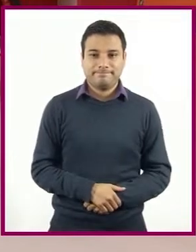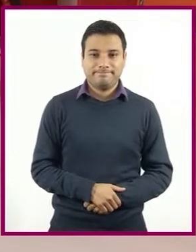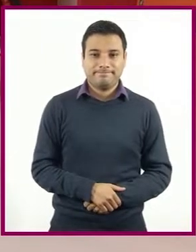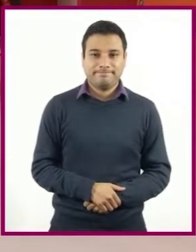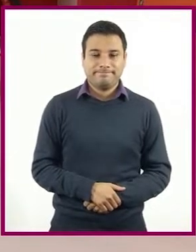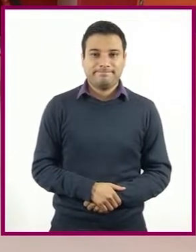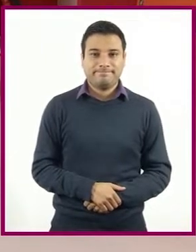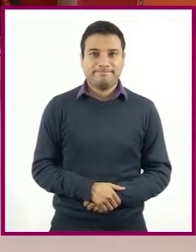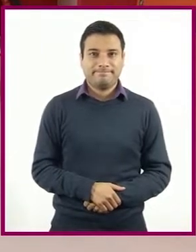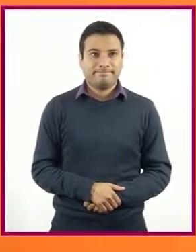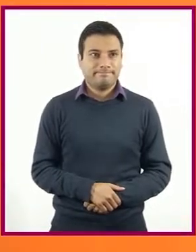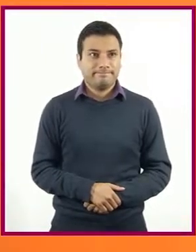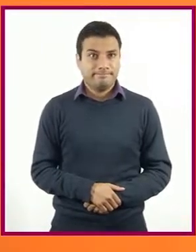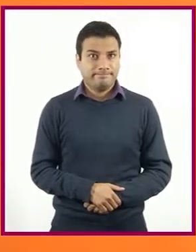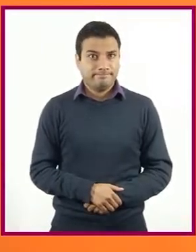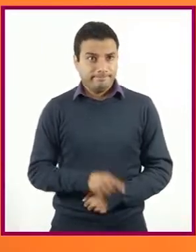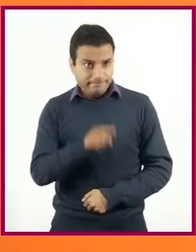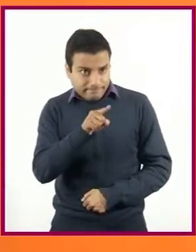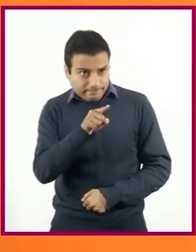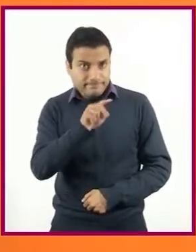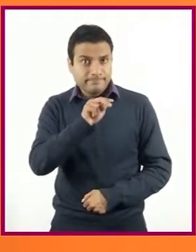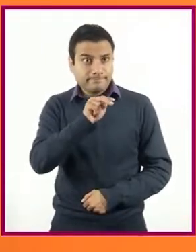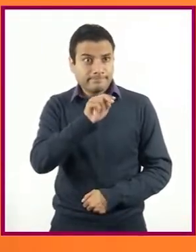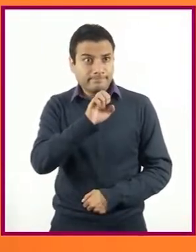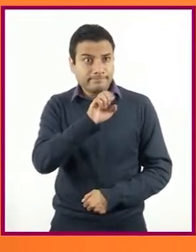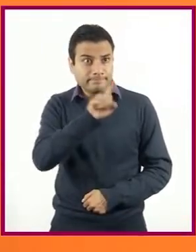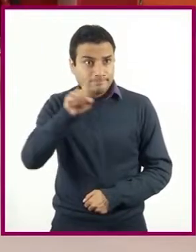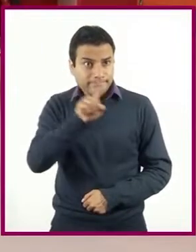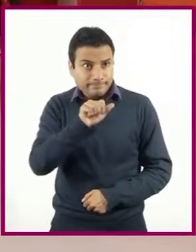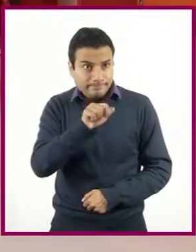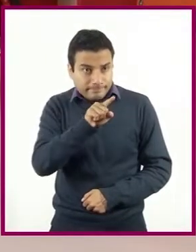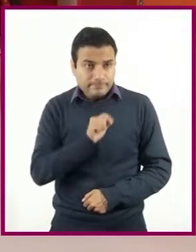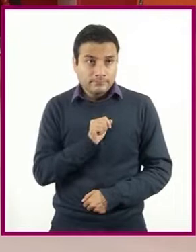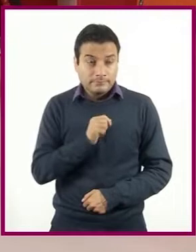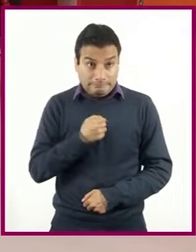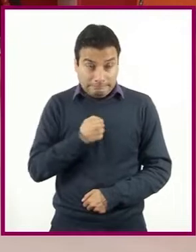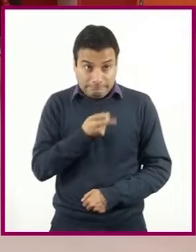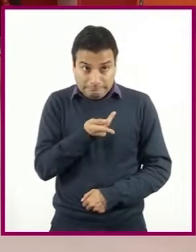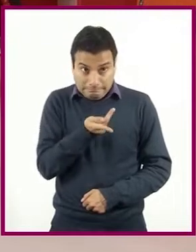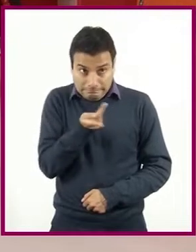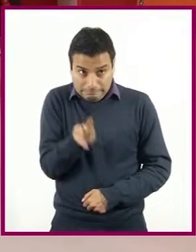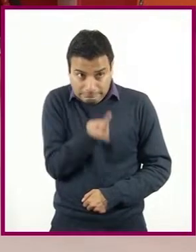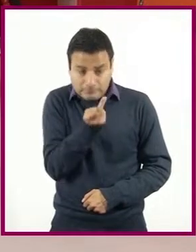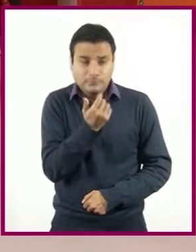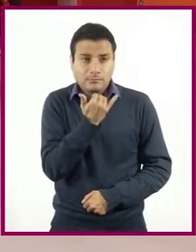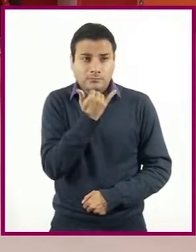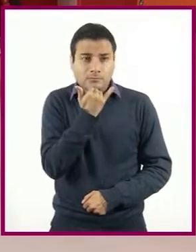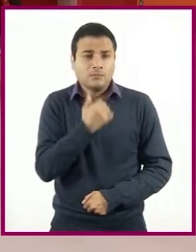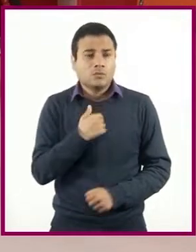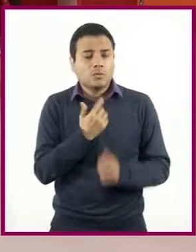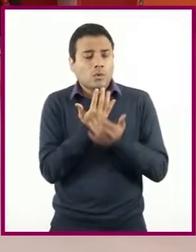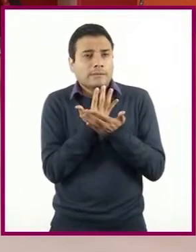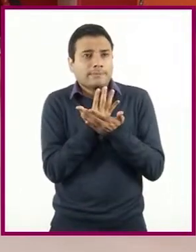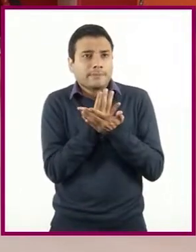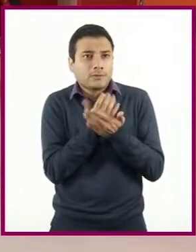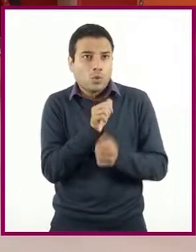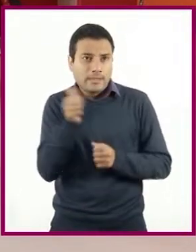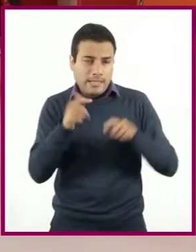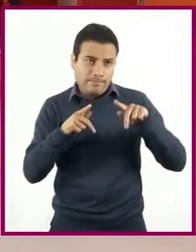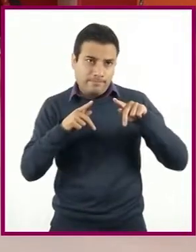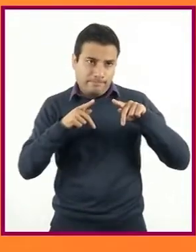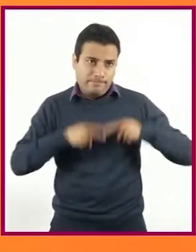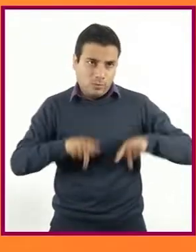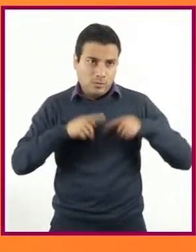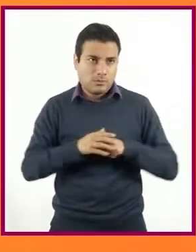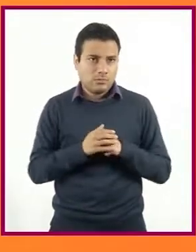¿Es usted Nezahualcóyotl? Disculpe la pregunta, pero es que estábamos esperando a otra persona.